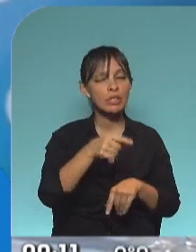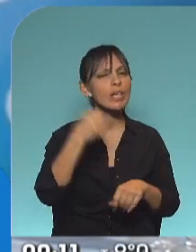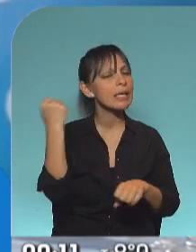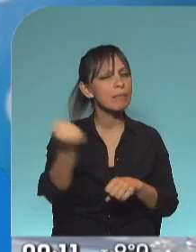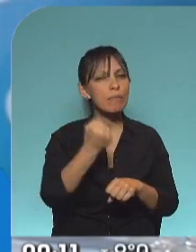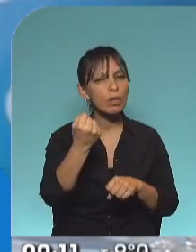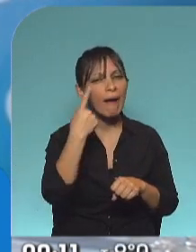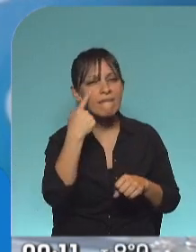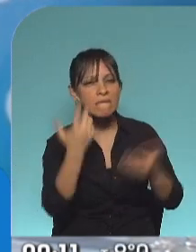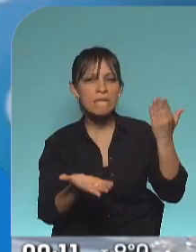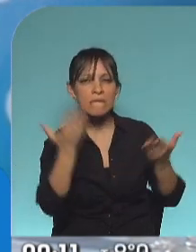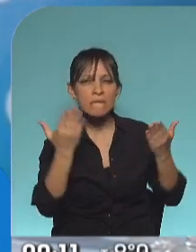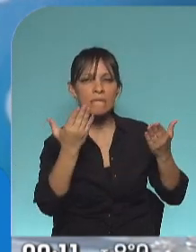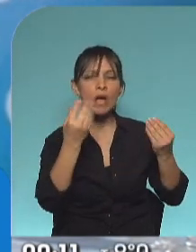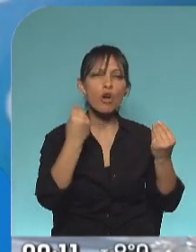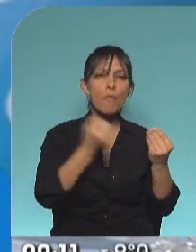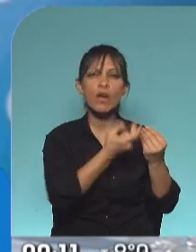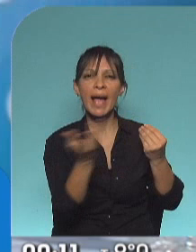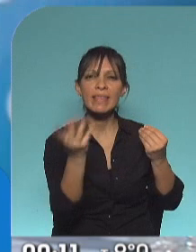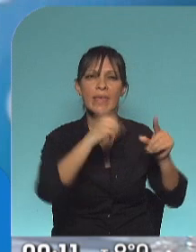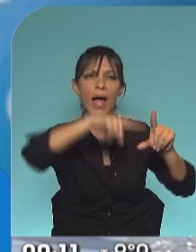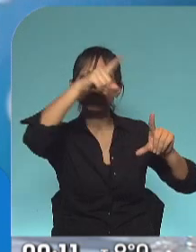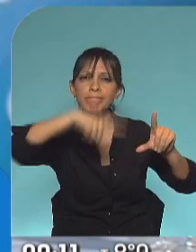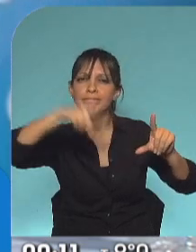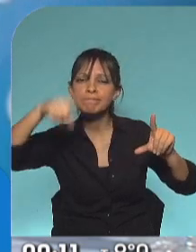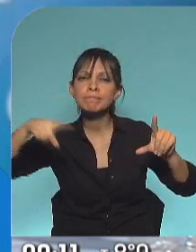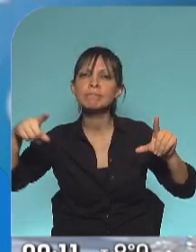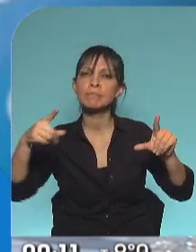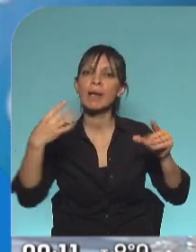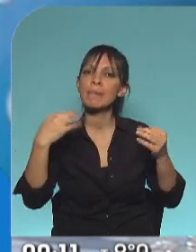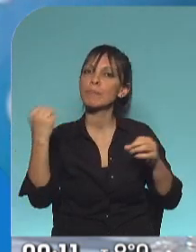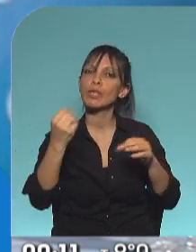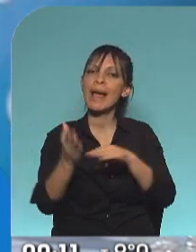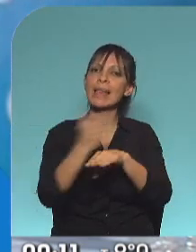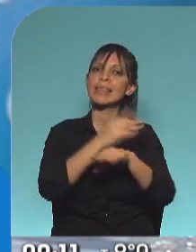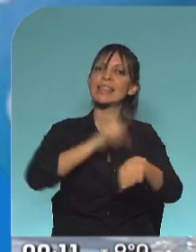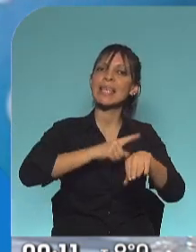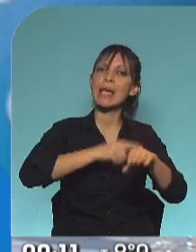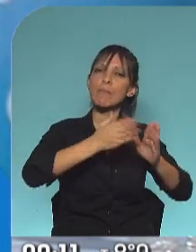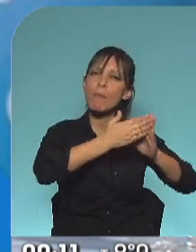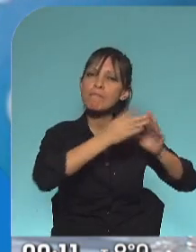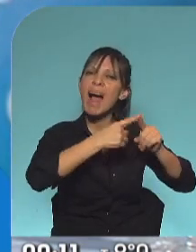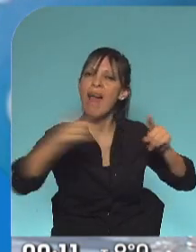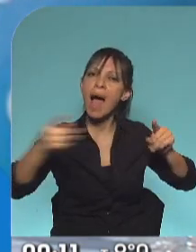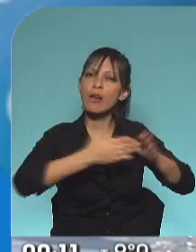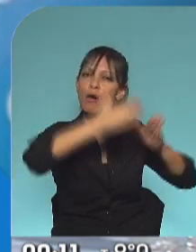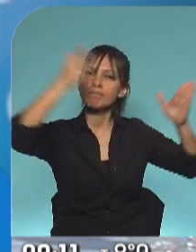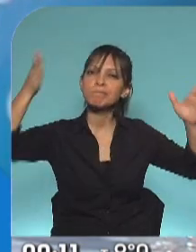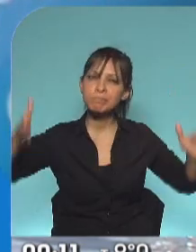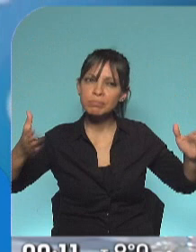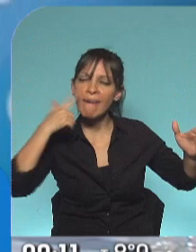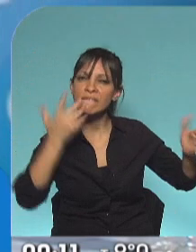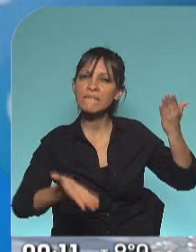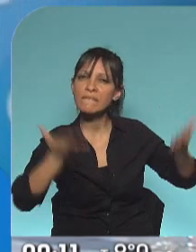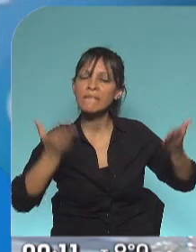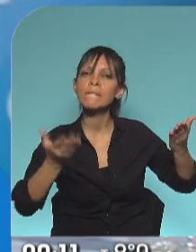analizar las curvas con una perspectiva de un poco más de tiempo, de un horizonte temporal más amplio en